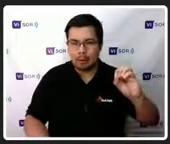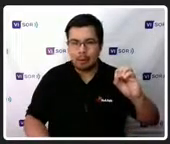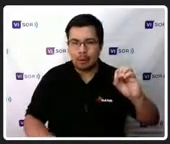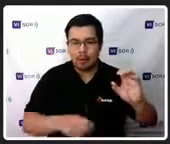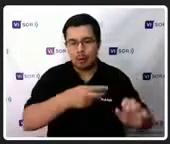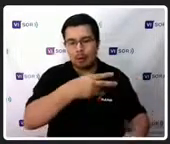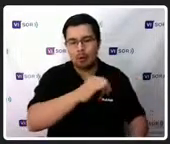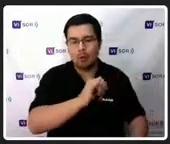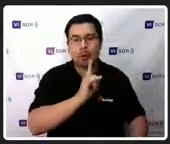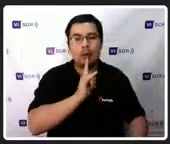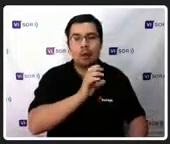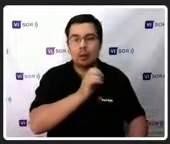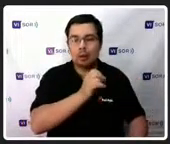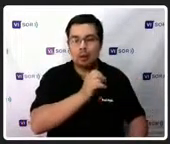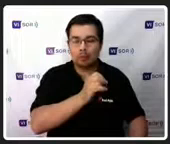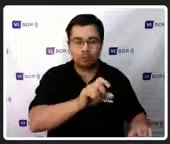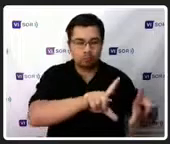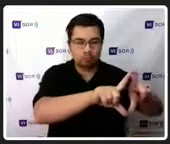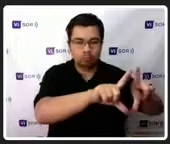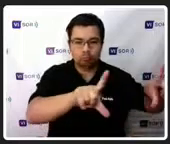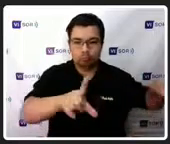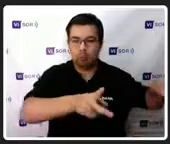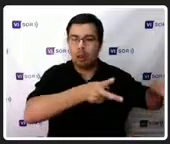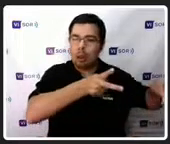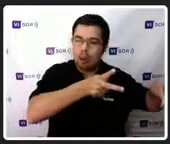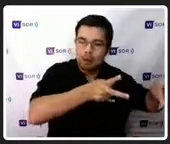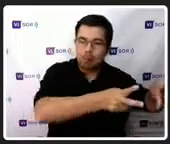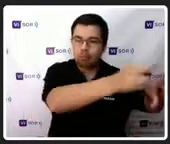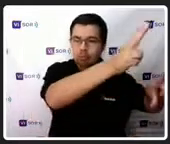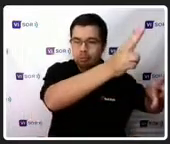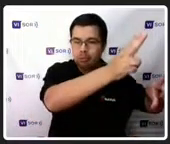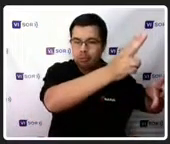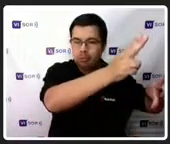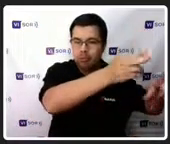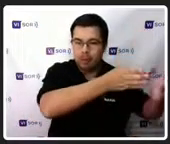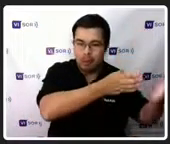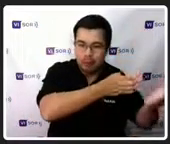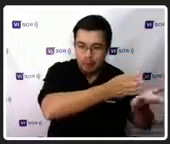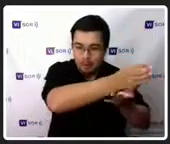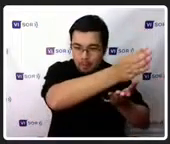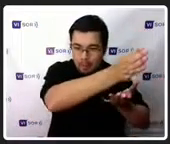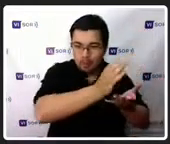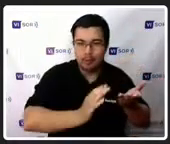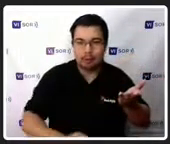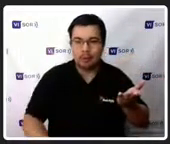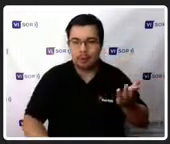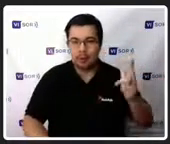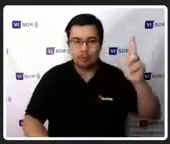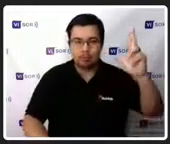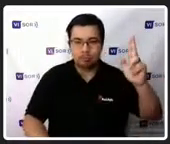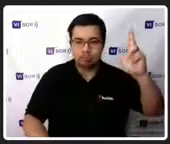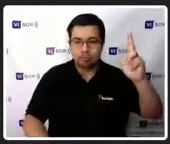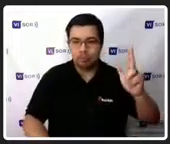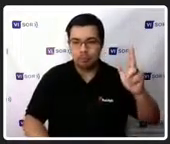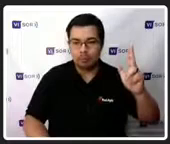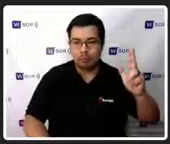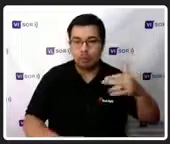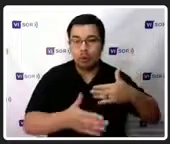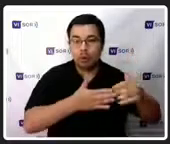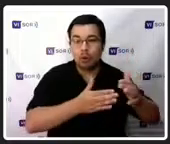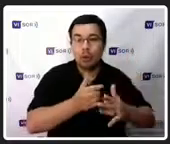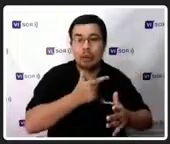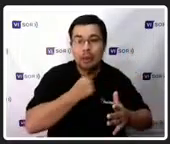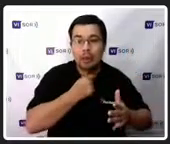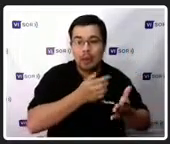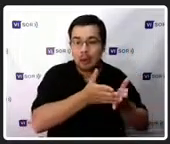la institución, ustedes empiecen a pensar hacia dónde quieren llevar su desarrollo profesional, ¿ya? Adicionalmente